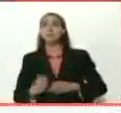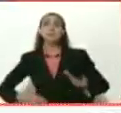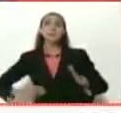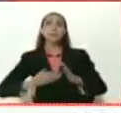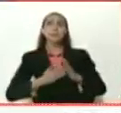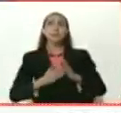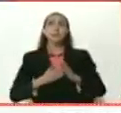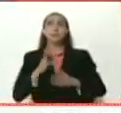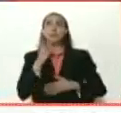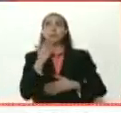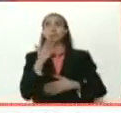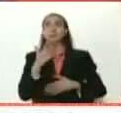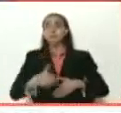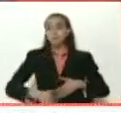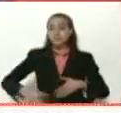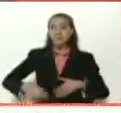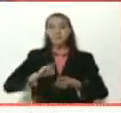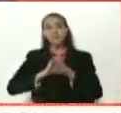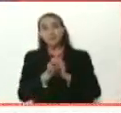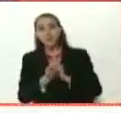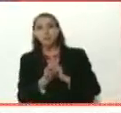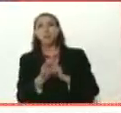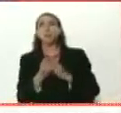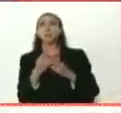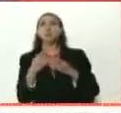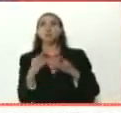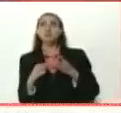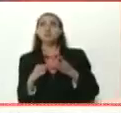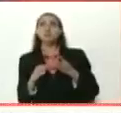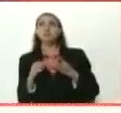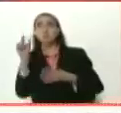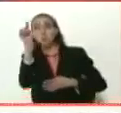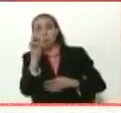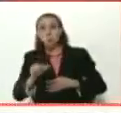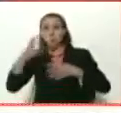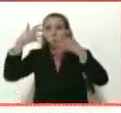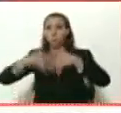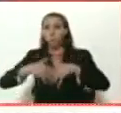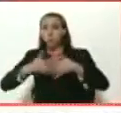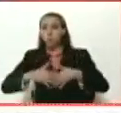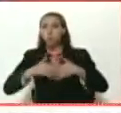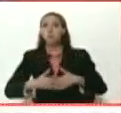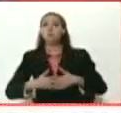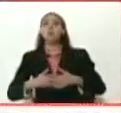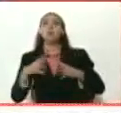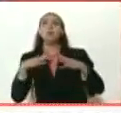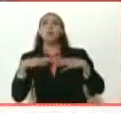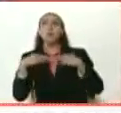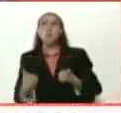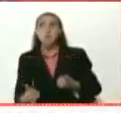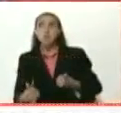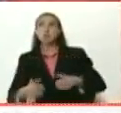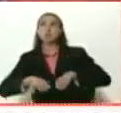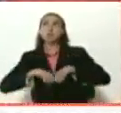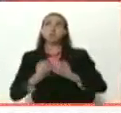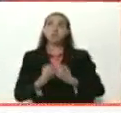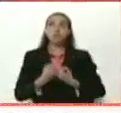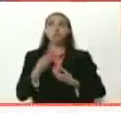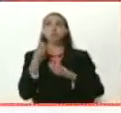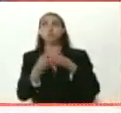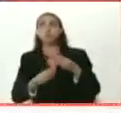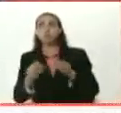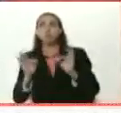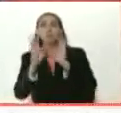posibilidad de trasplantes de hígado o los trasplantes de médula o aquellas que viendo su salud mermar en